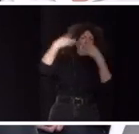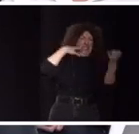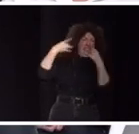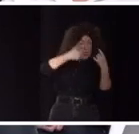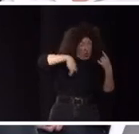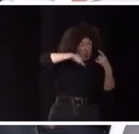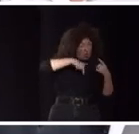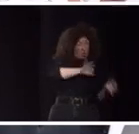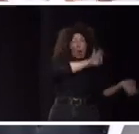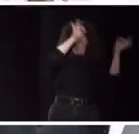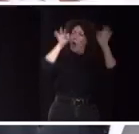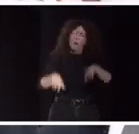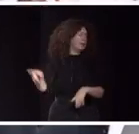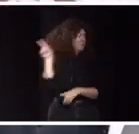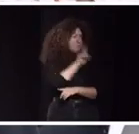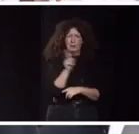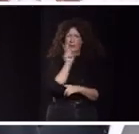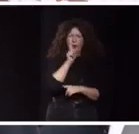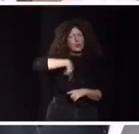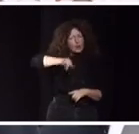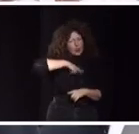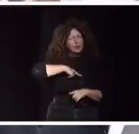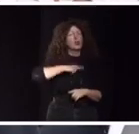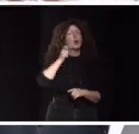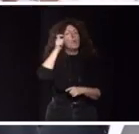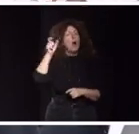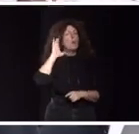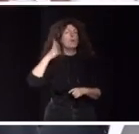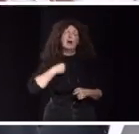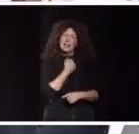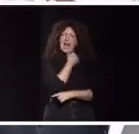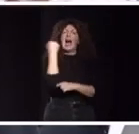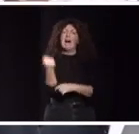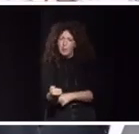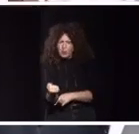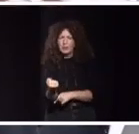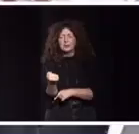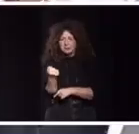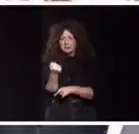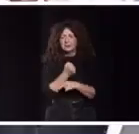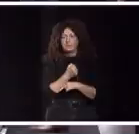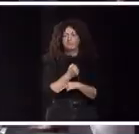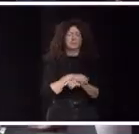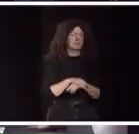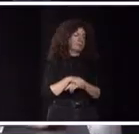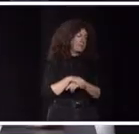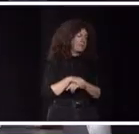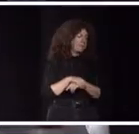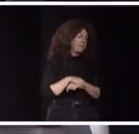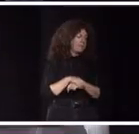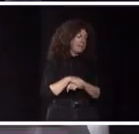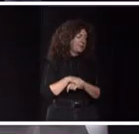mismo. Apoyemos al pueblo de Palestina frente al Estado genocida de Israel.